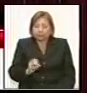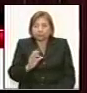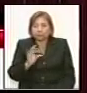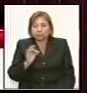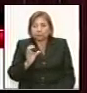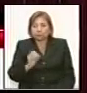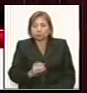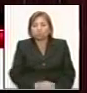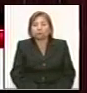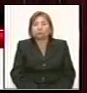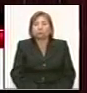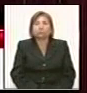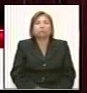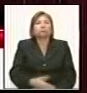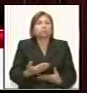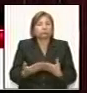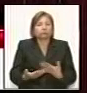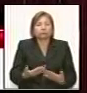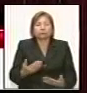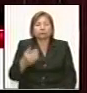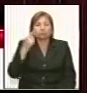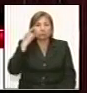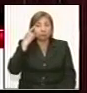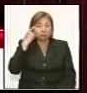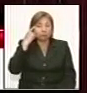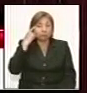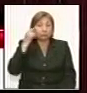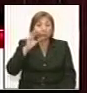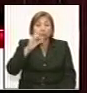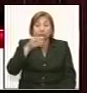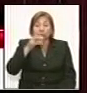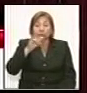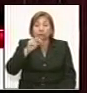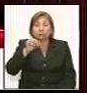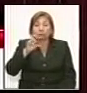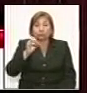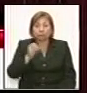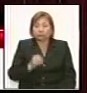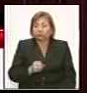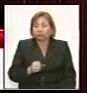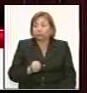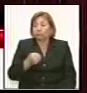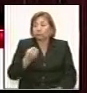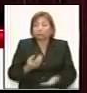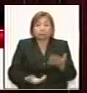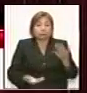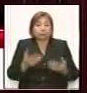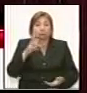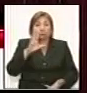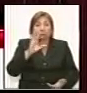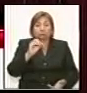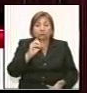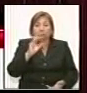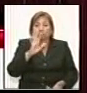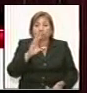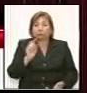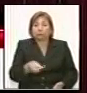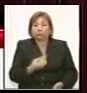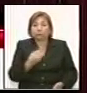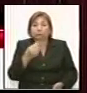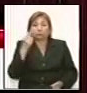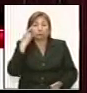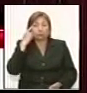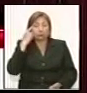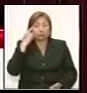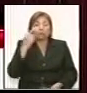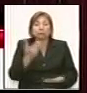la inmigración de chinos. Y vinieron al Perú en esos 30 años aproximadamente 50.000 chinos en